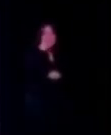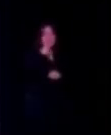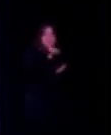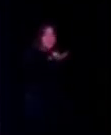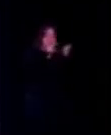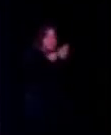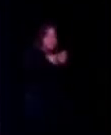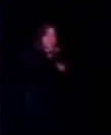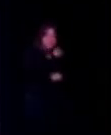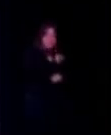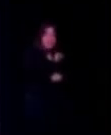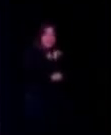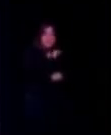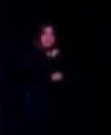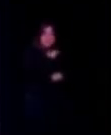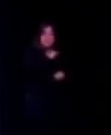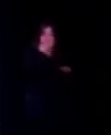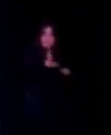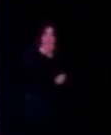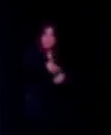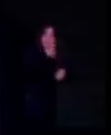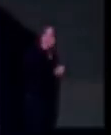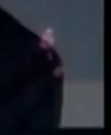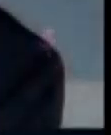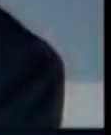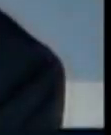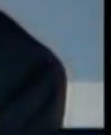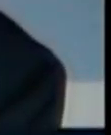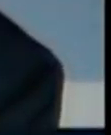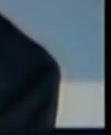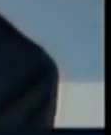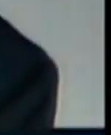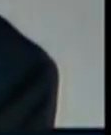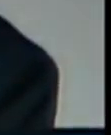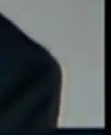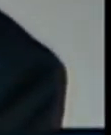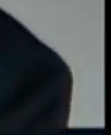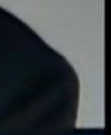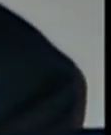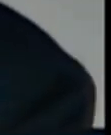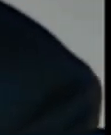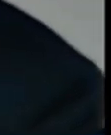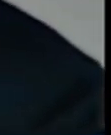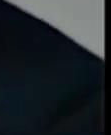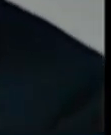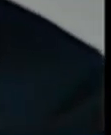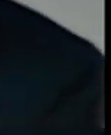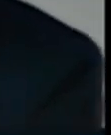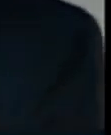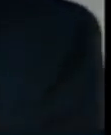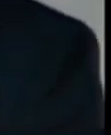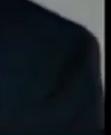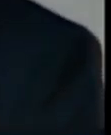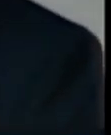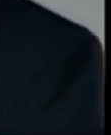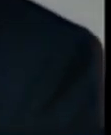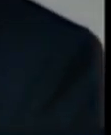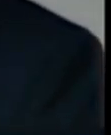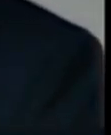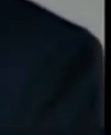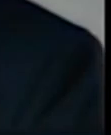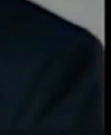vida, con independencia de los vaivenes que antes o después te va a dar la vida. Y por eso el planteamiento de la ética en la educación, hay algunos autores